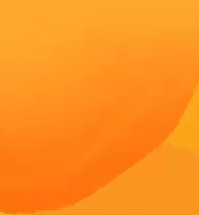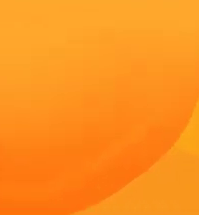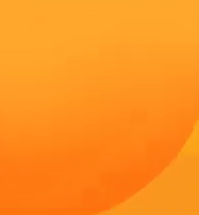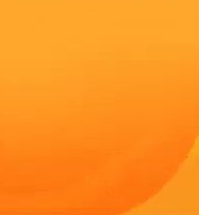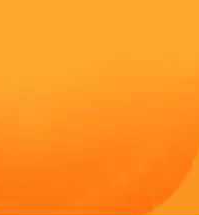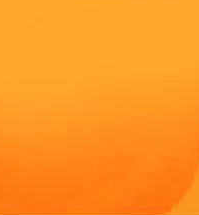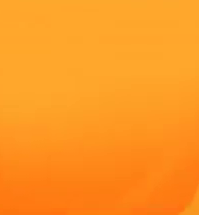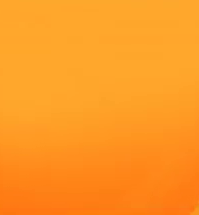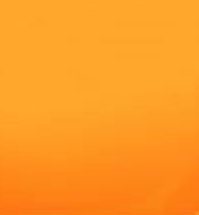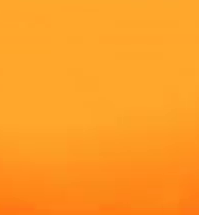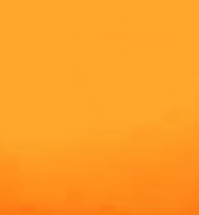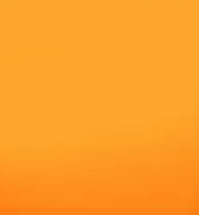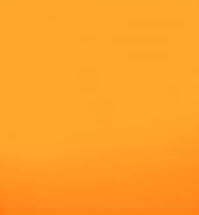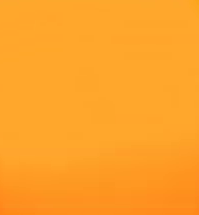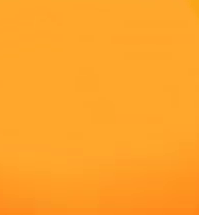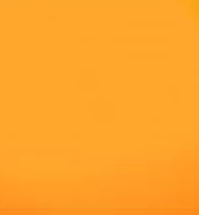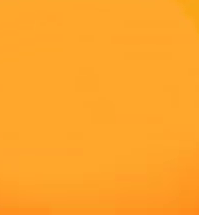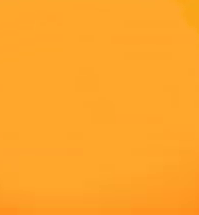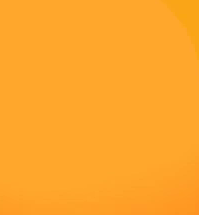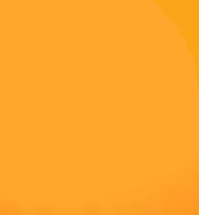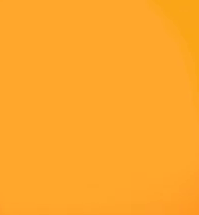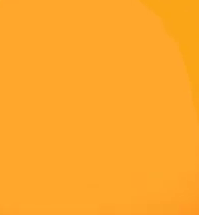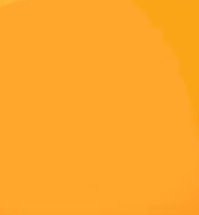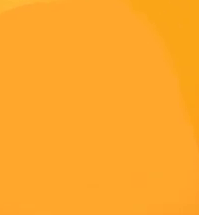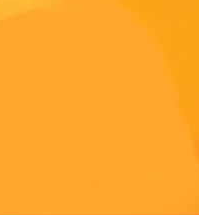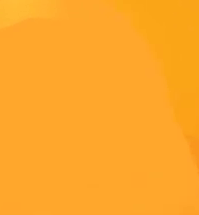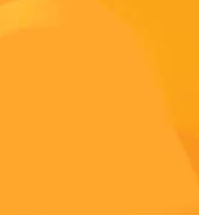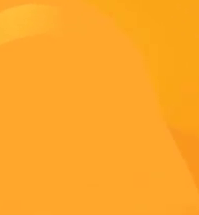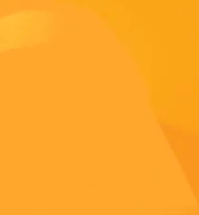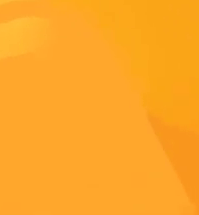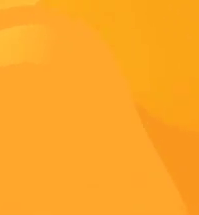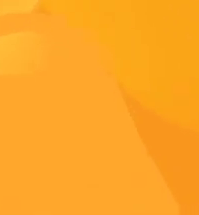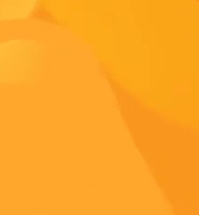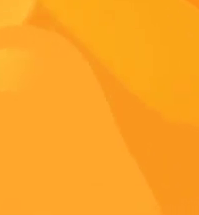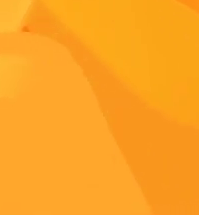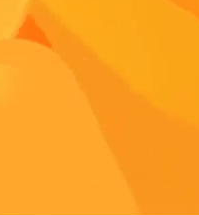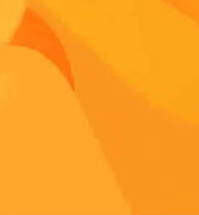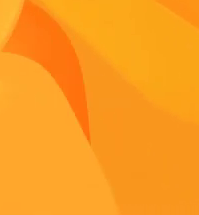¿Dónde? Esa es la palita para que puedas echar aquí tierra.